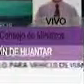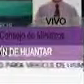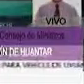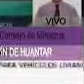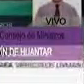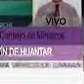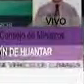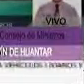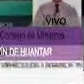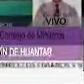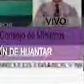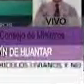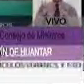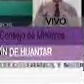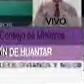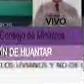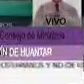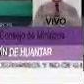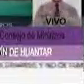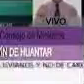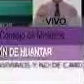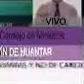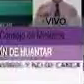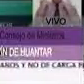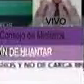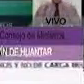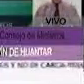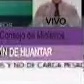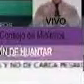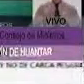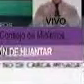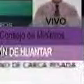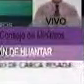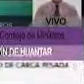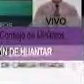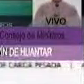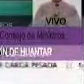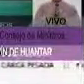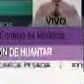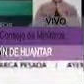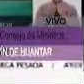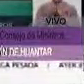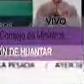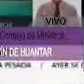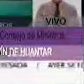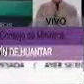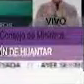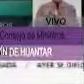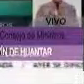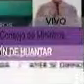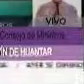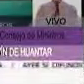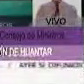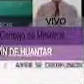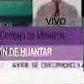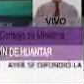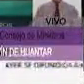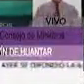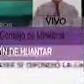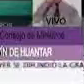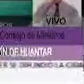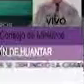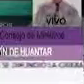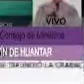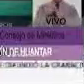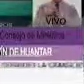y esa reunión se realizó con el objeto de articular la defensa del Estado peruano ante